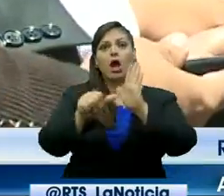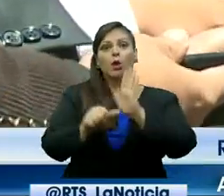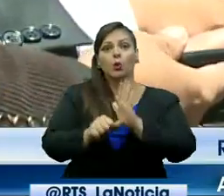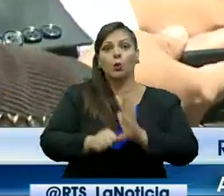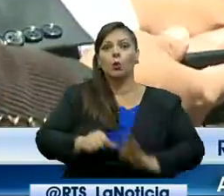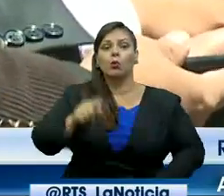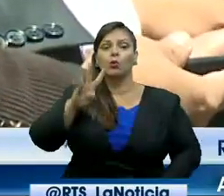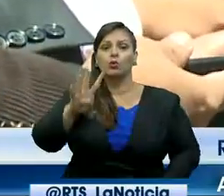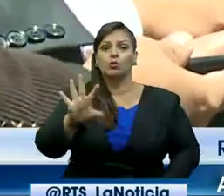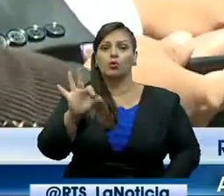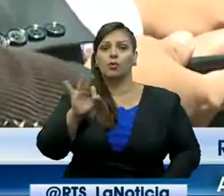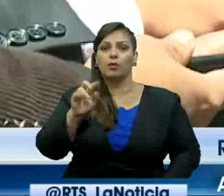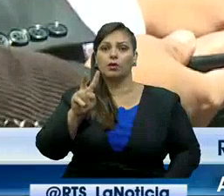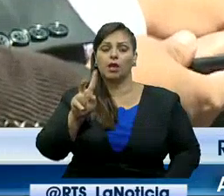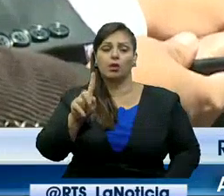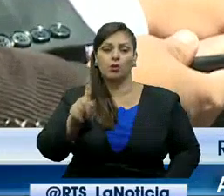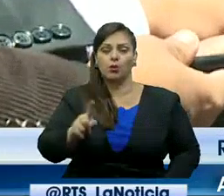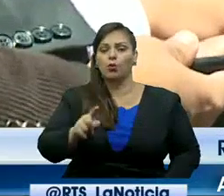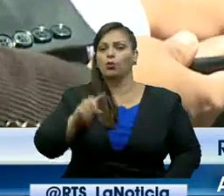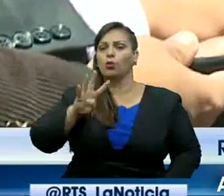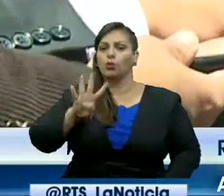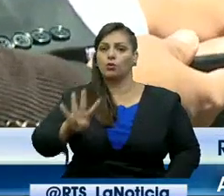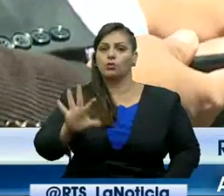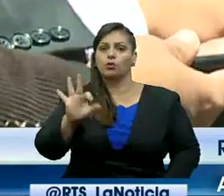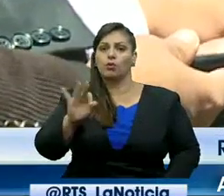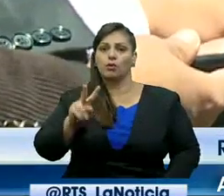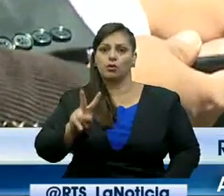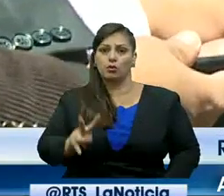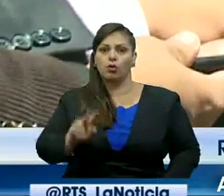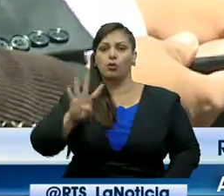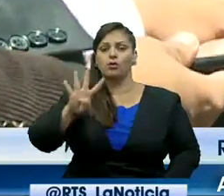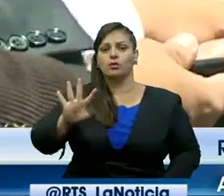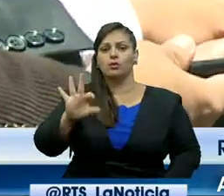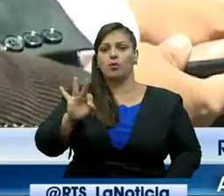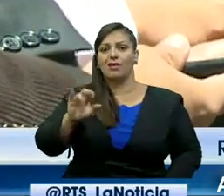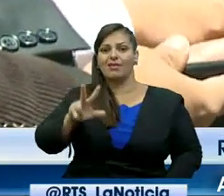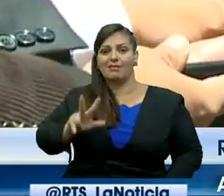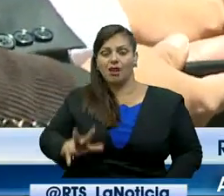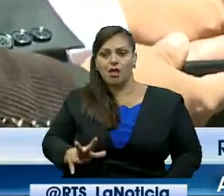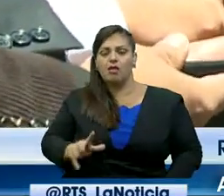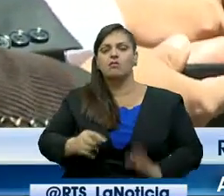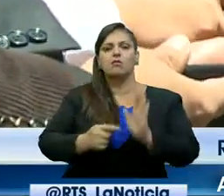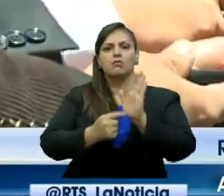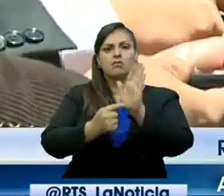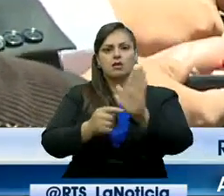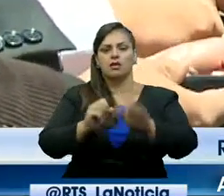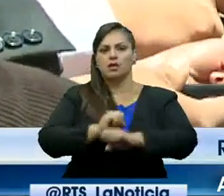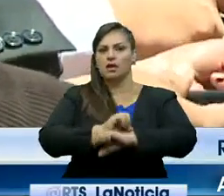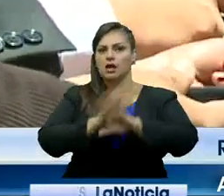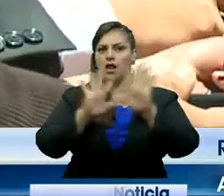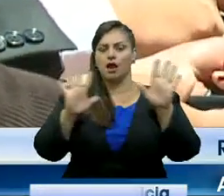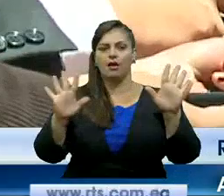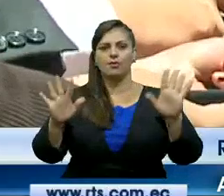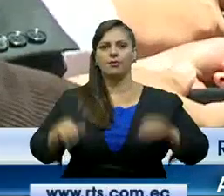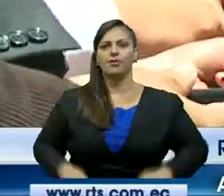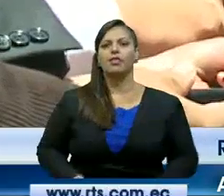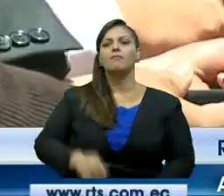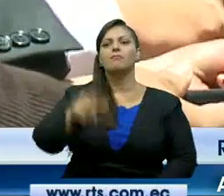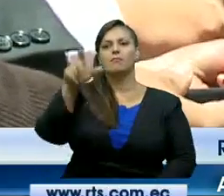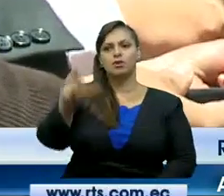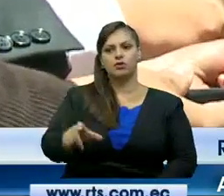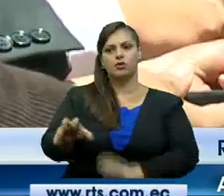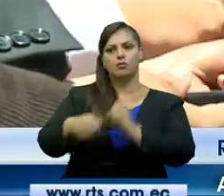491, 492 y 493 del Código Orgánico Integral Penal. ¿Cuáles son esos? Que pueden estar establecidos en reducciones de